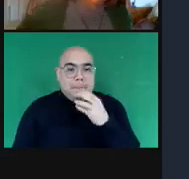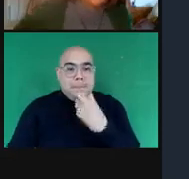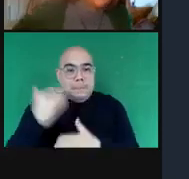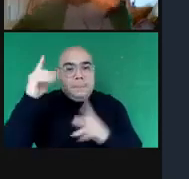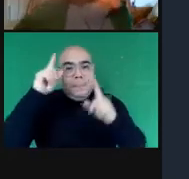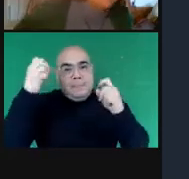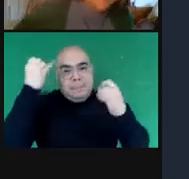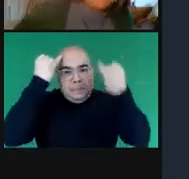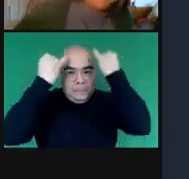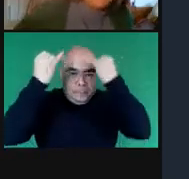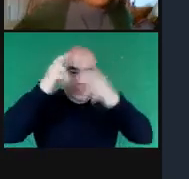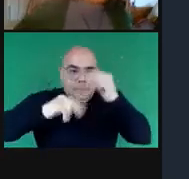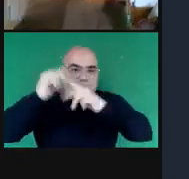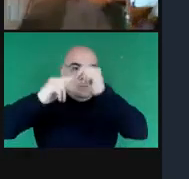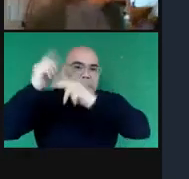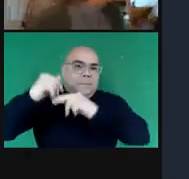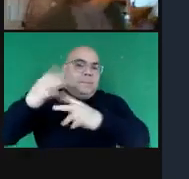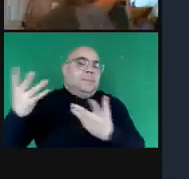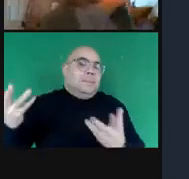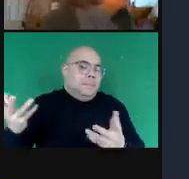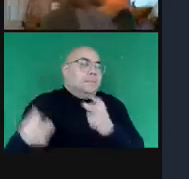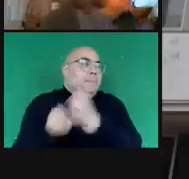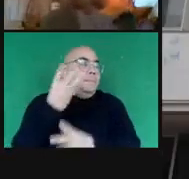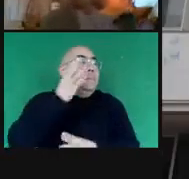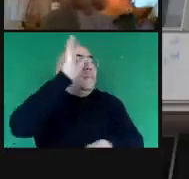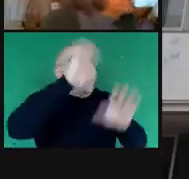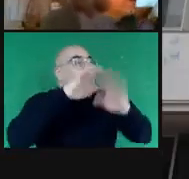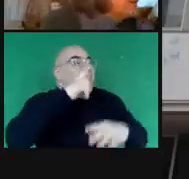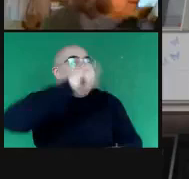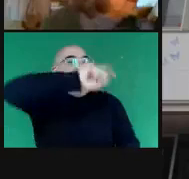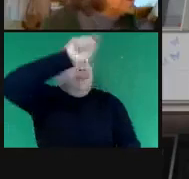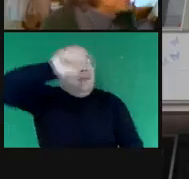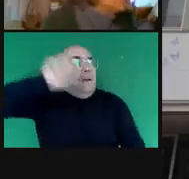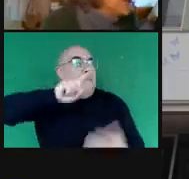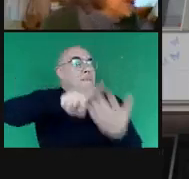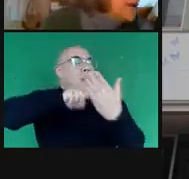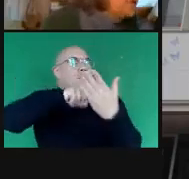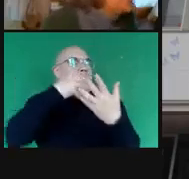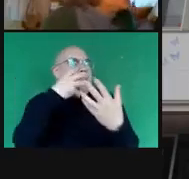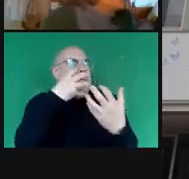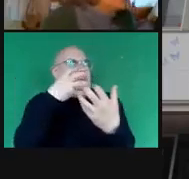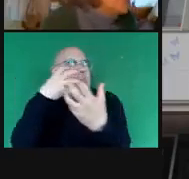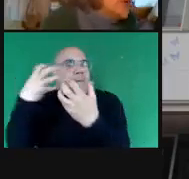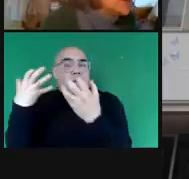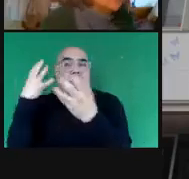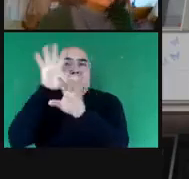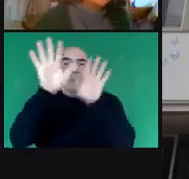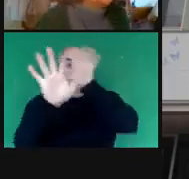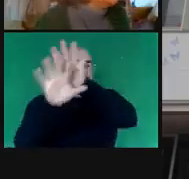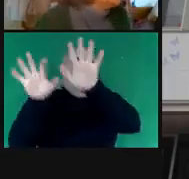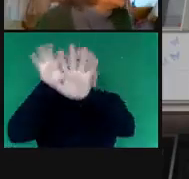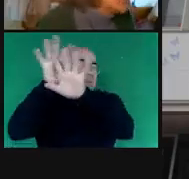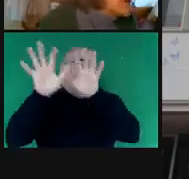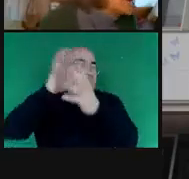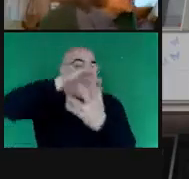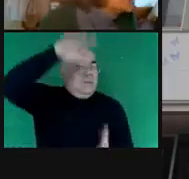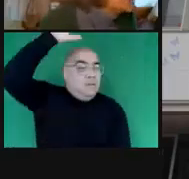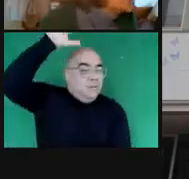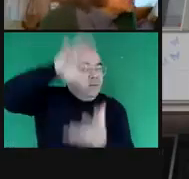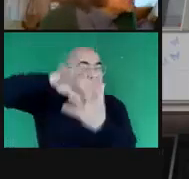creatividad. A veces el exceso de grafitis desordenados, superpuestos de todos los tamaños,